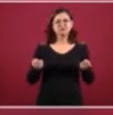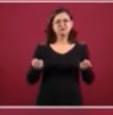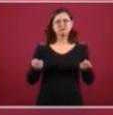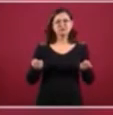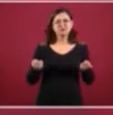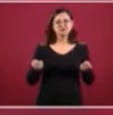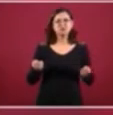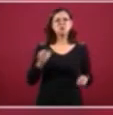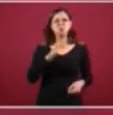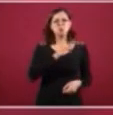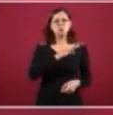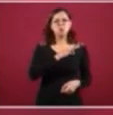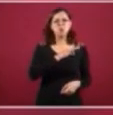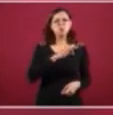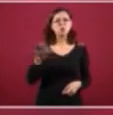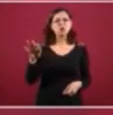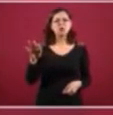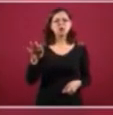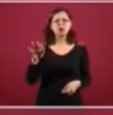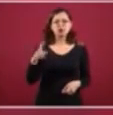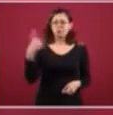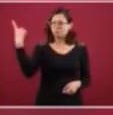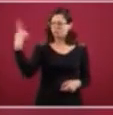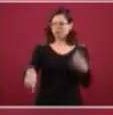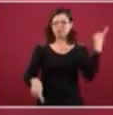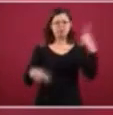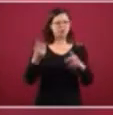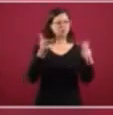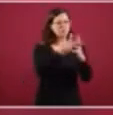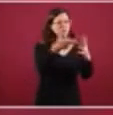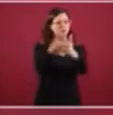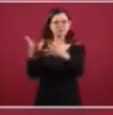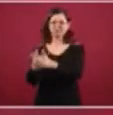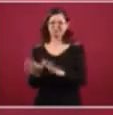sin mandar a matar a nadie,